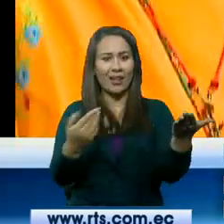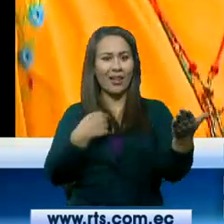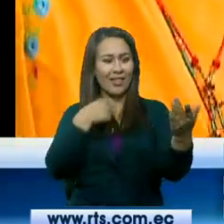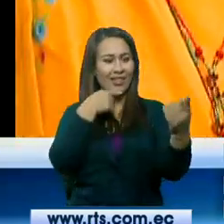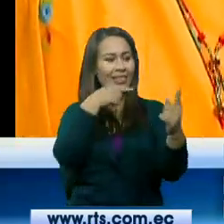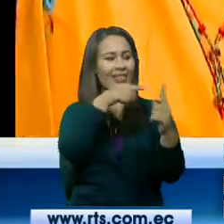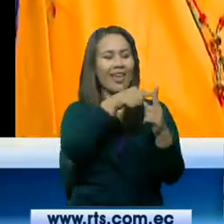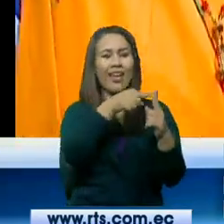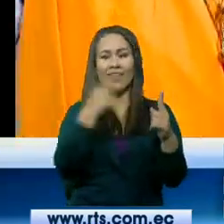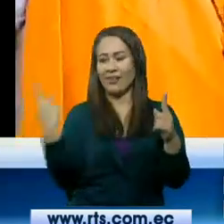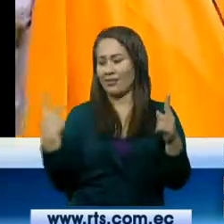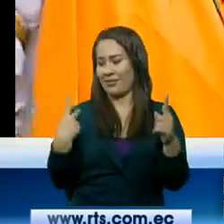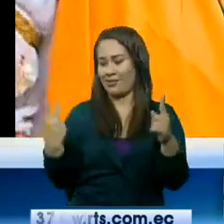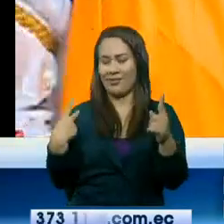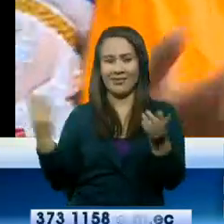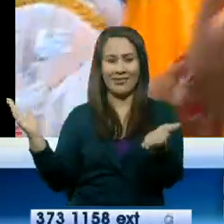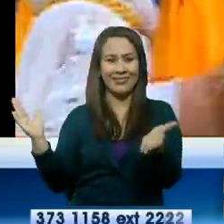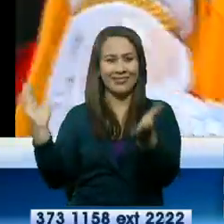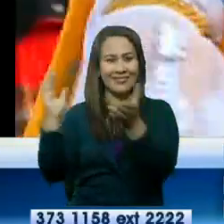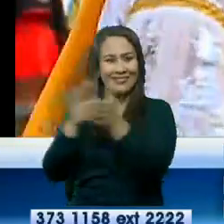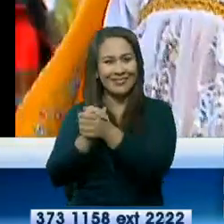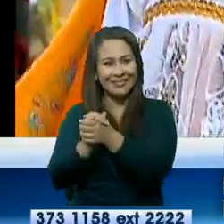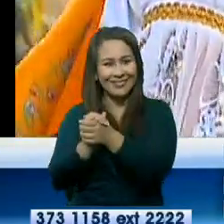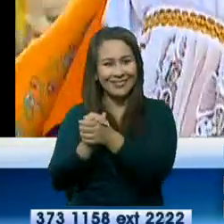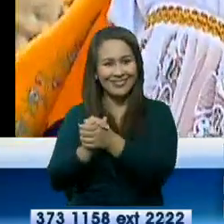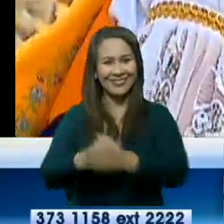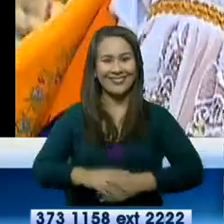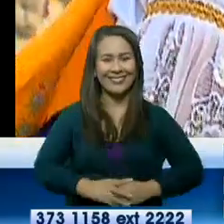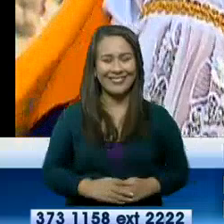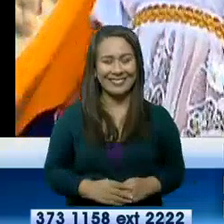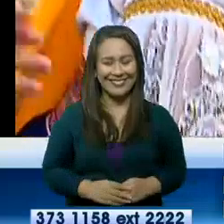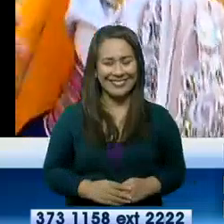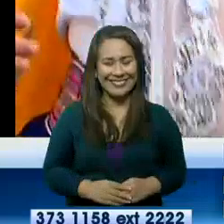puntita decía que nos casemos los